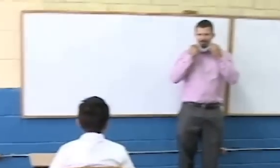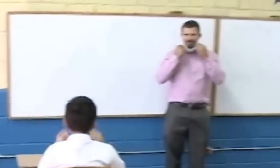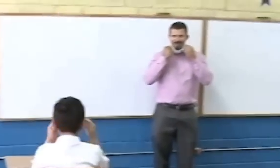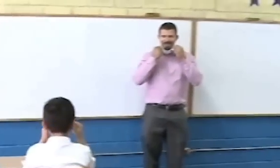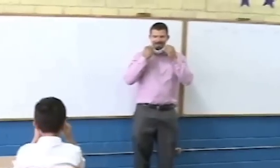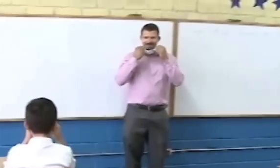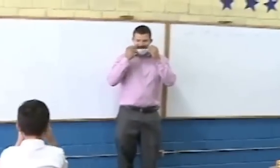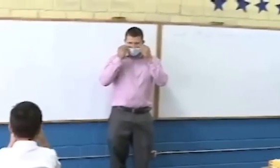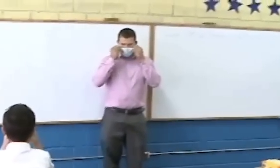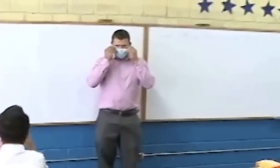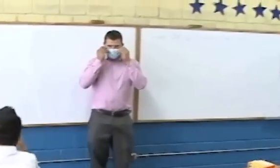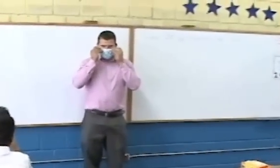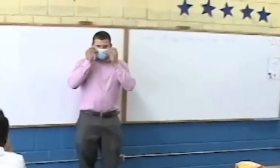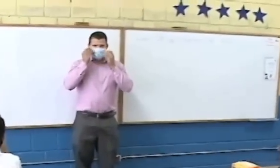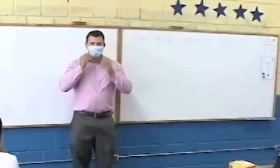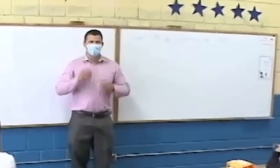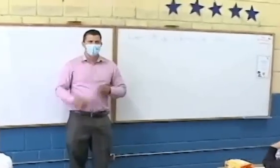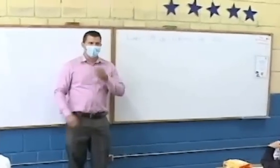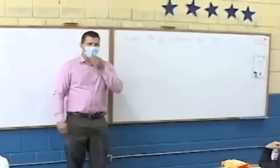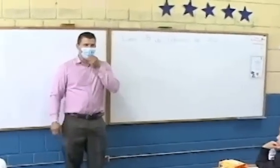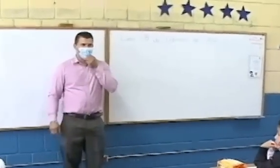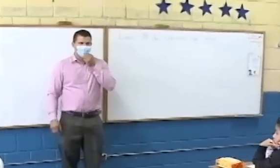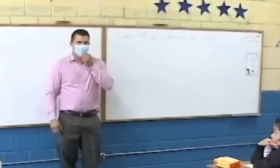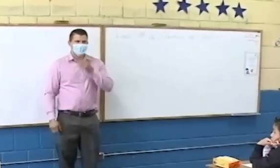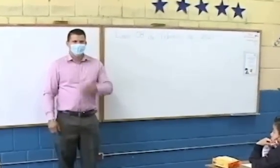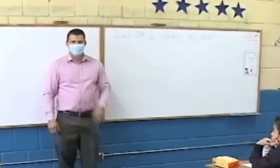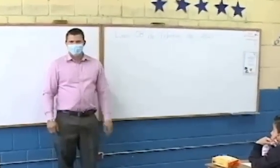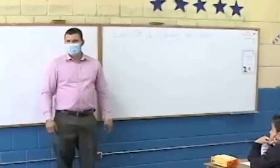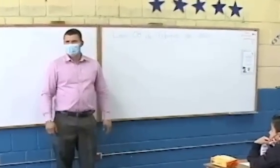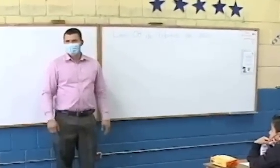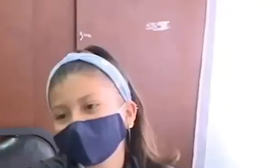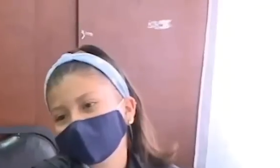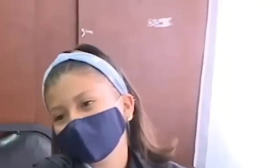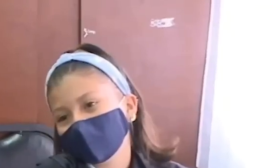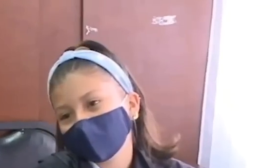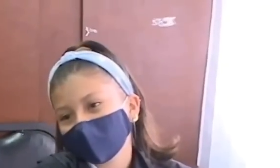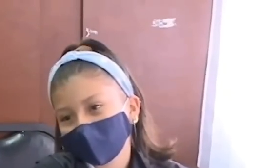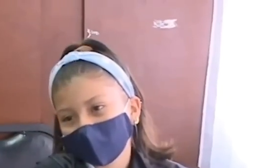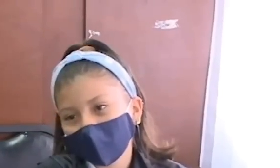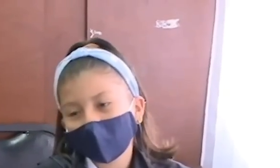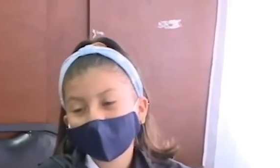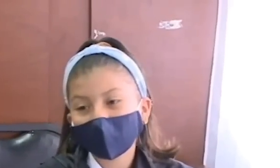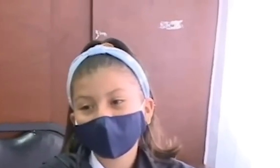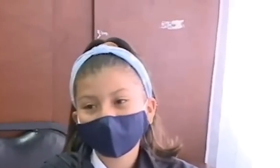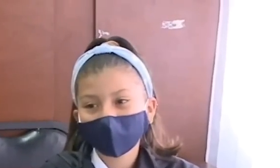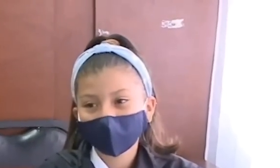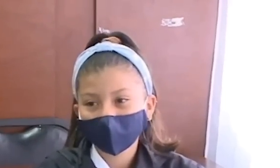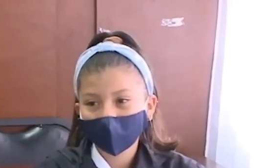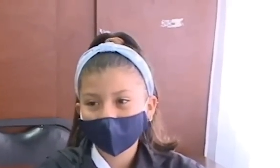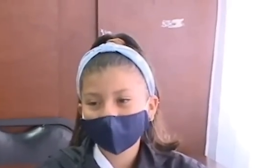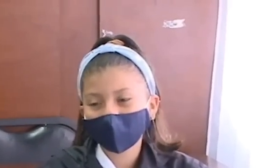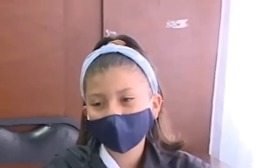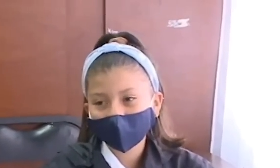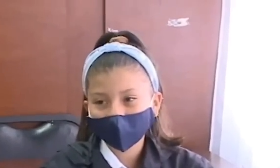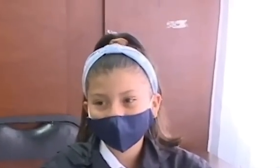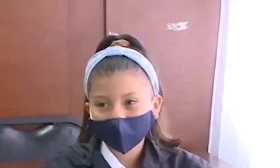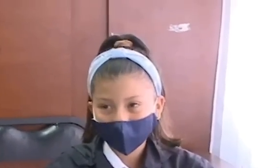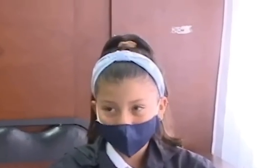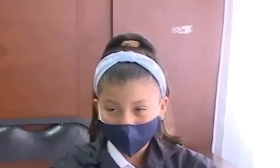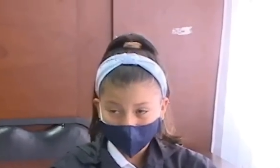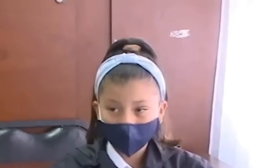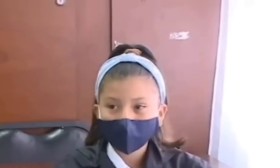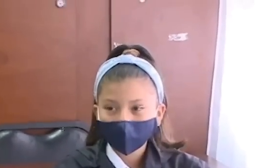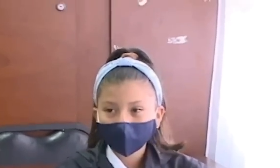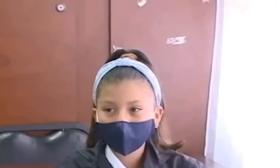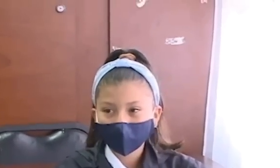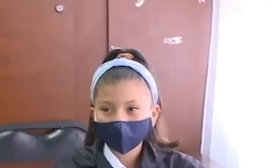el sábado 2 y el domingo 3 de julio. Estas pruebas serán reprogramadas para los días sábado 30 y domingo